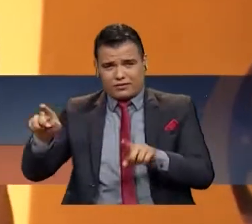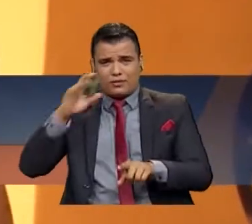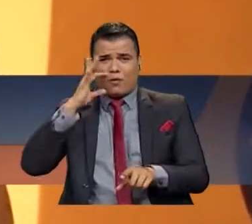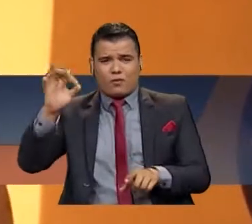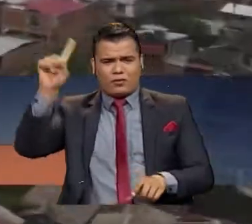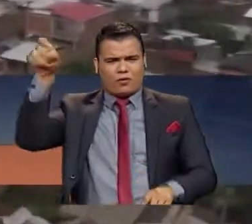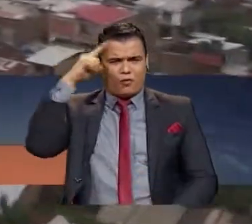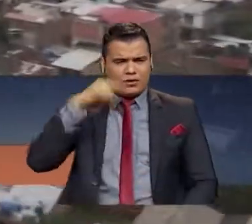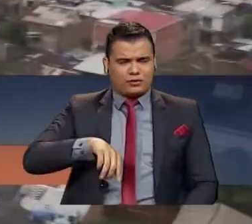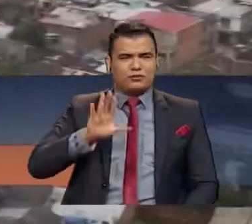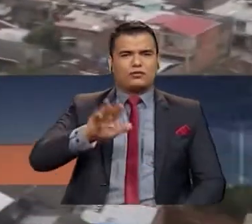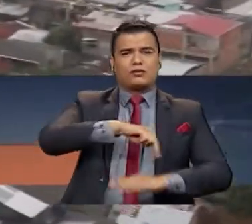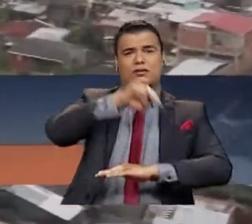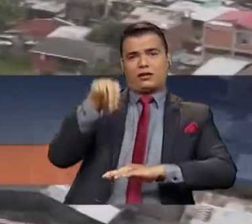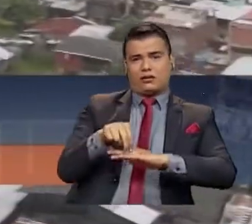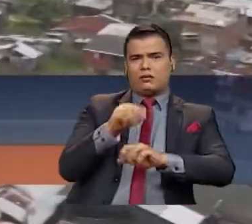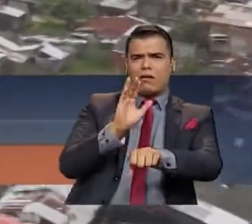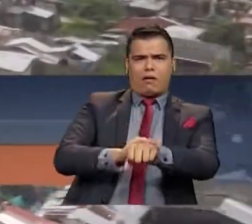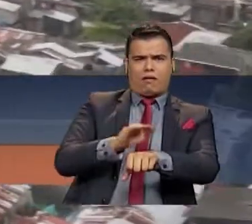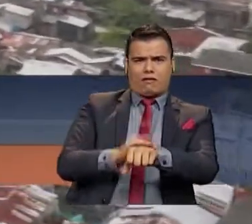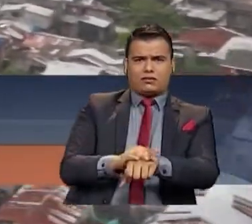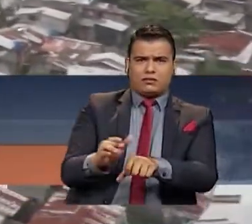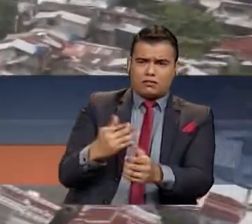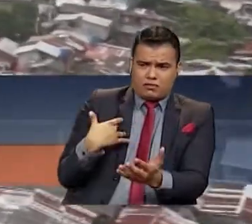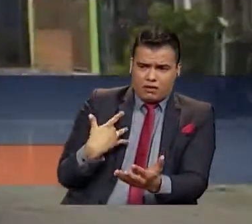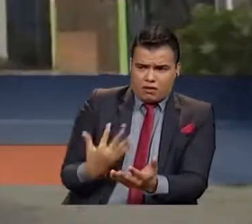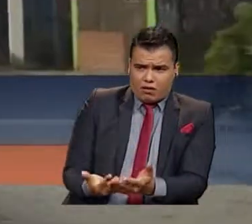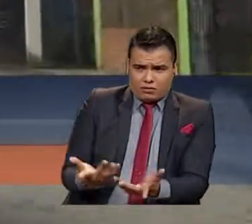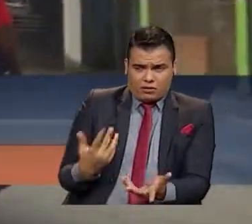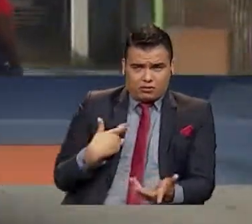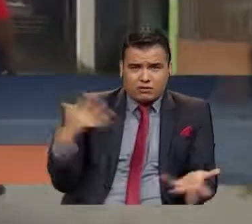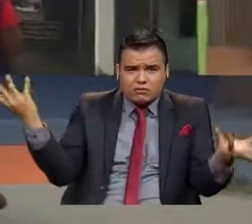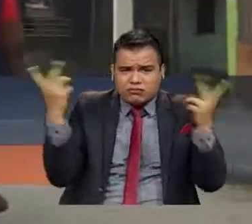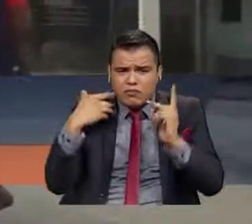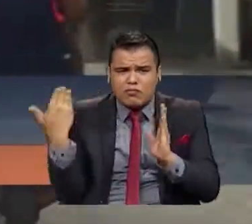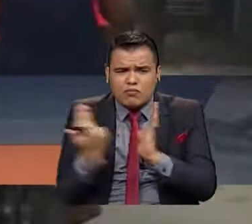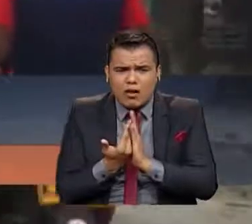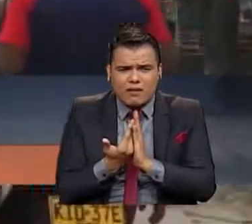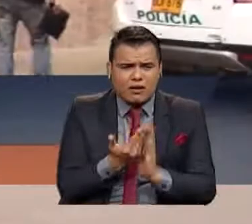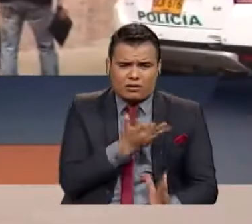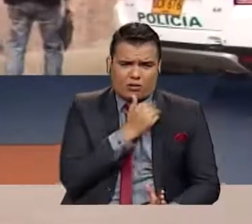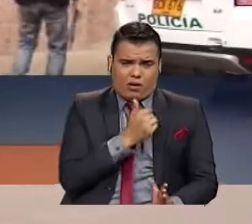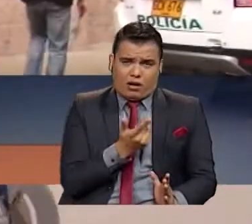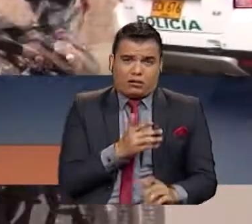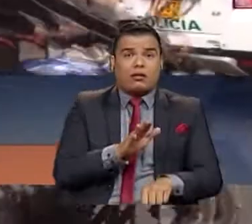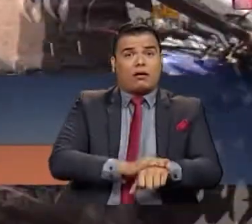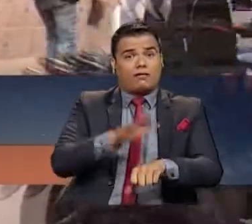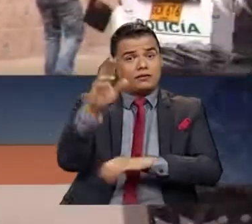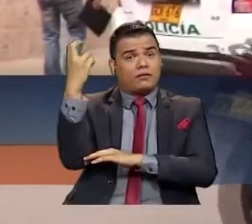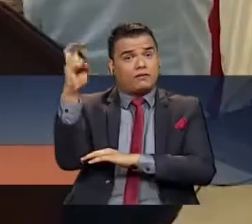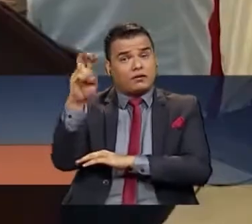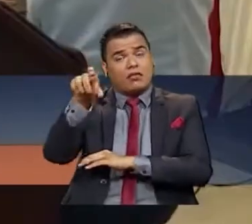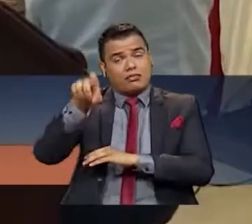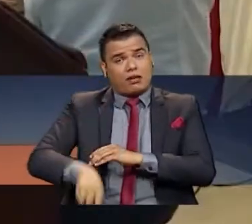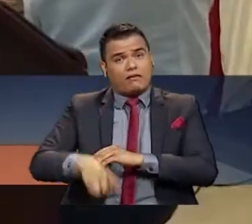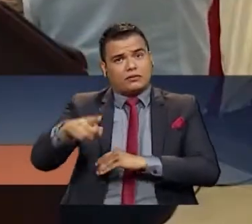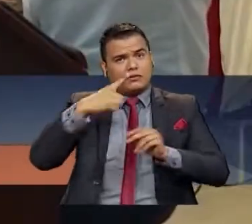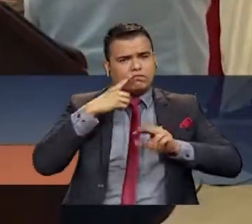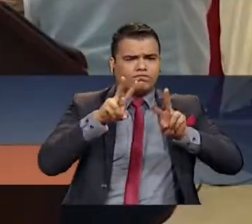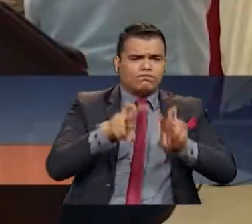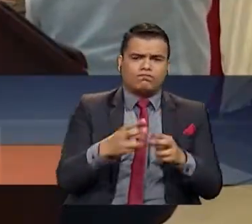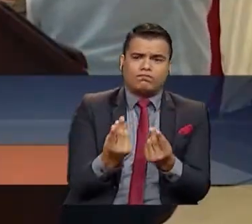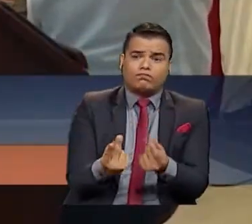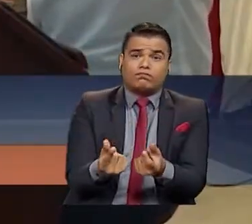Camilo Romero Galeano, quien aseguró que hasta el momento él no tiene evidencia alguna. Por eso pidió de la Fiscalía General de la Nación acelerar